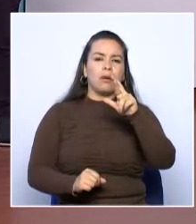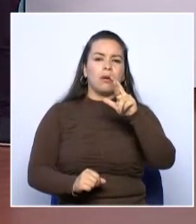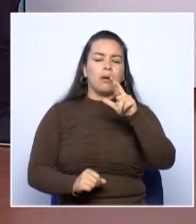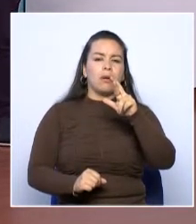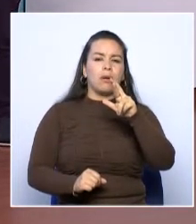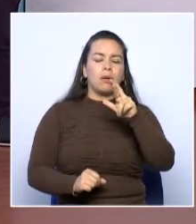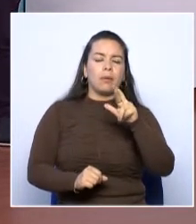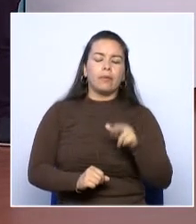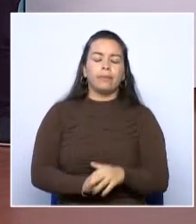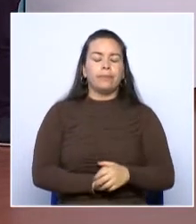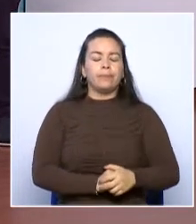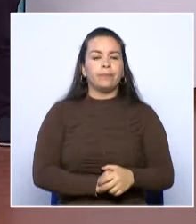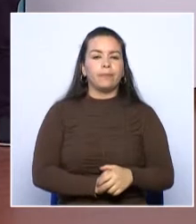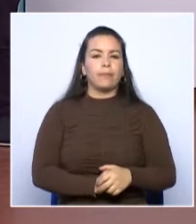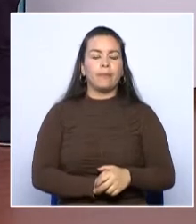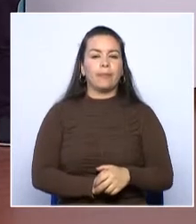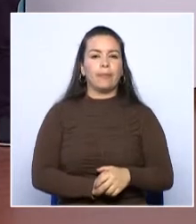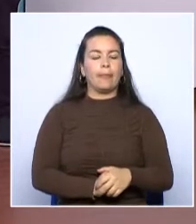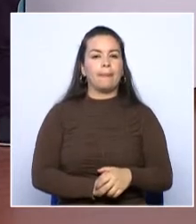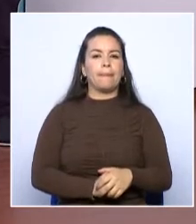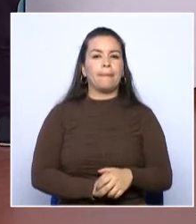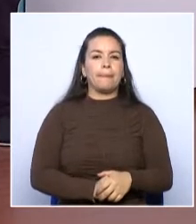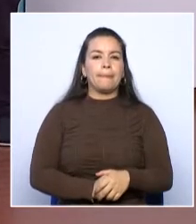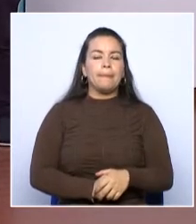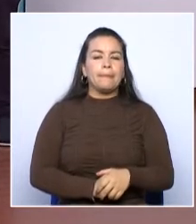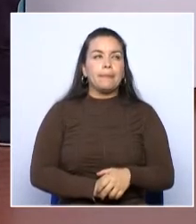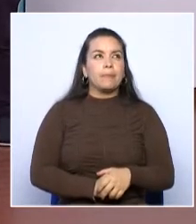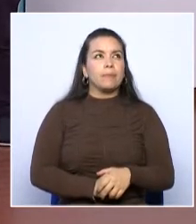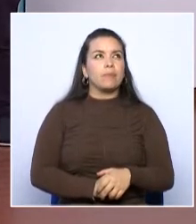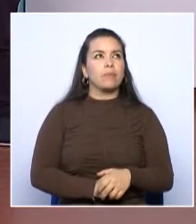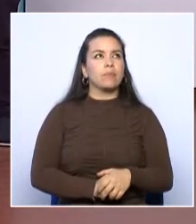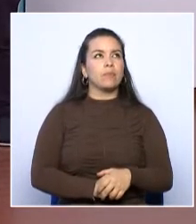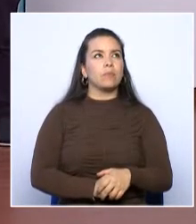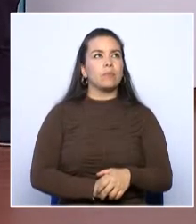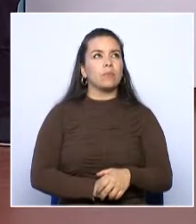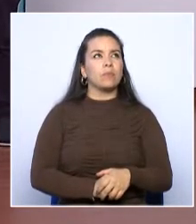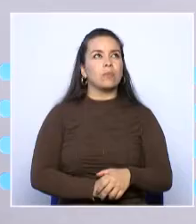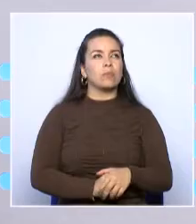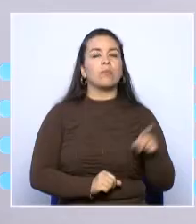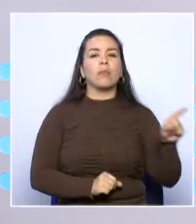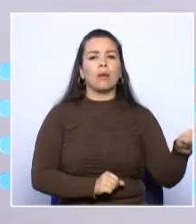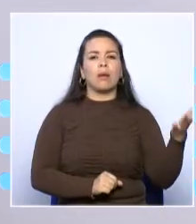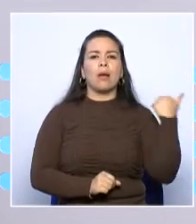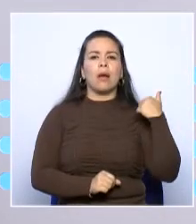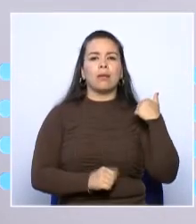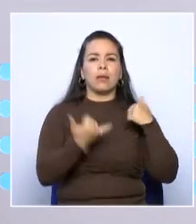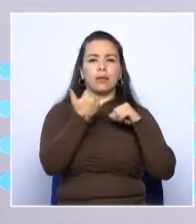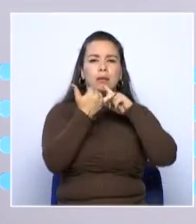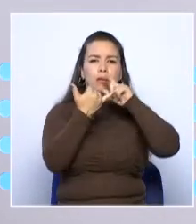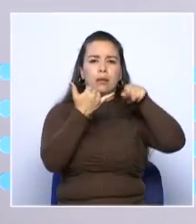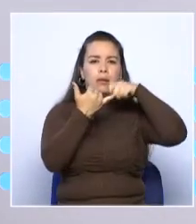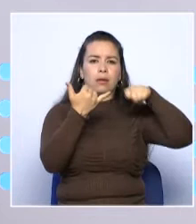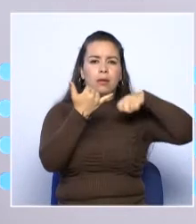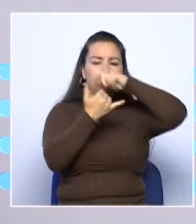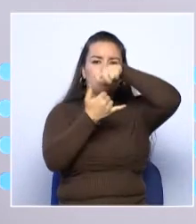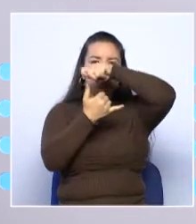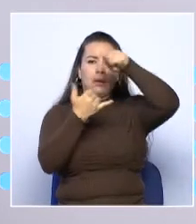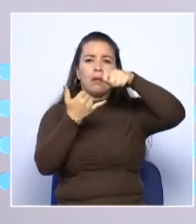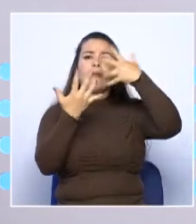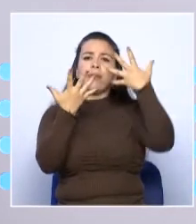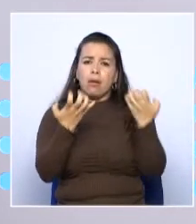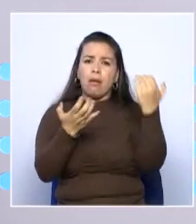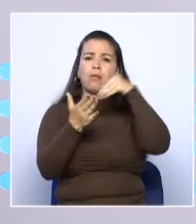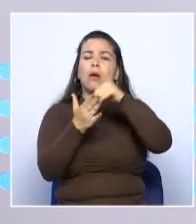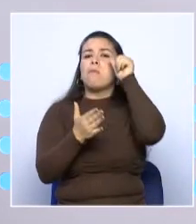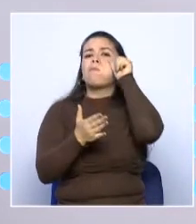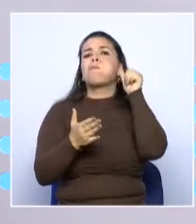Miriam Alzate, y ella quiere volver a caer en embarazo después de una ligadura de trompas. ¿Qué se hace